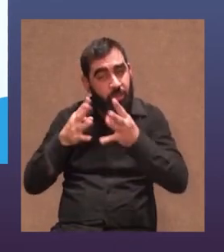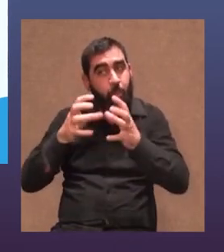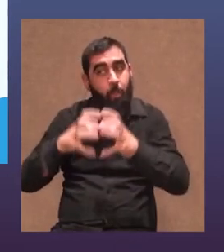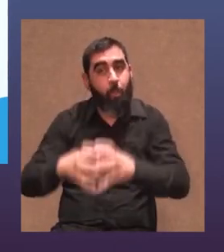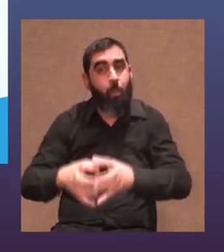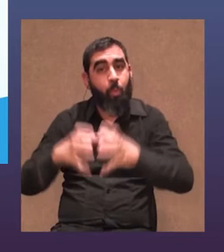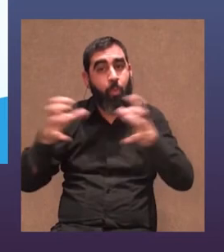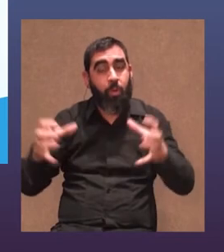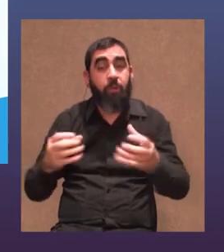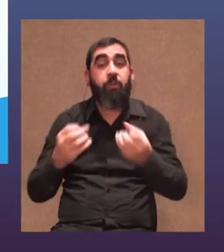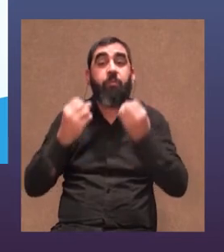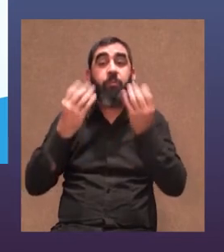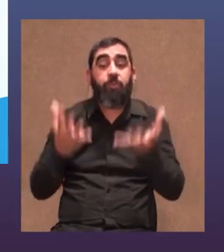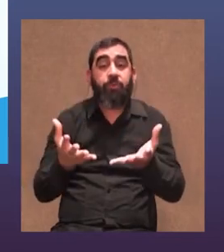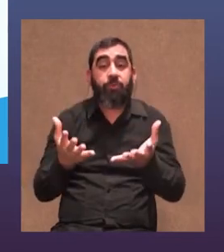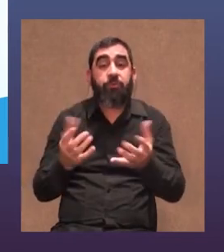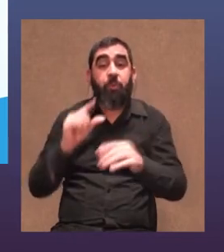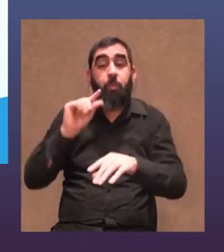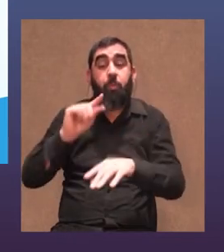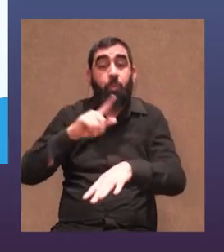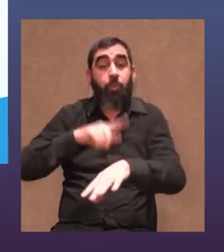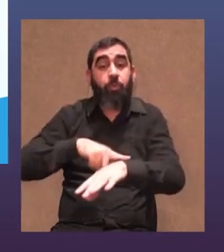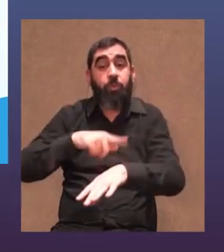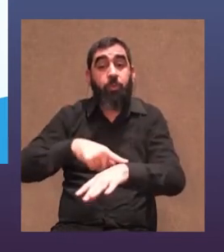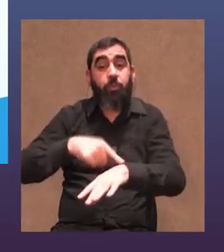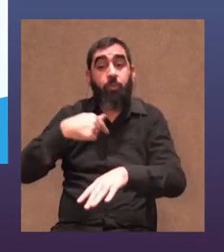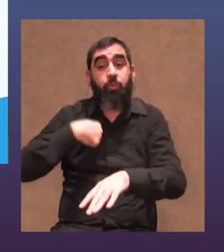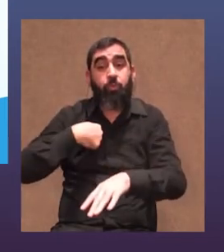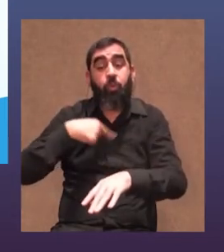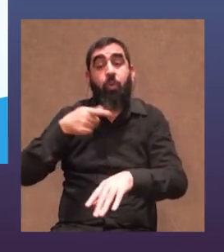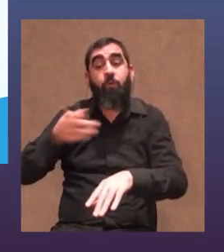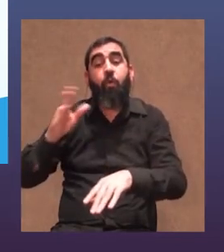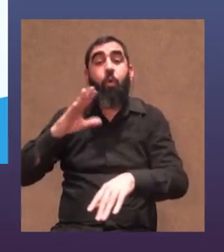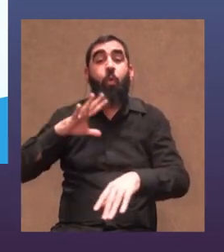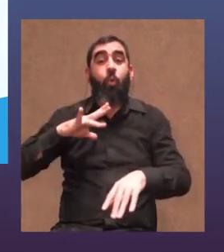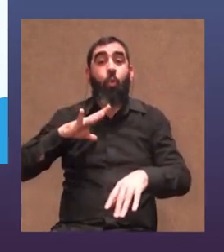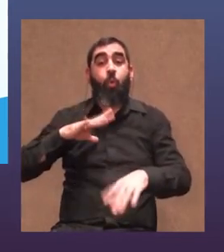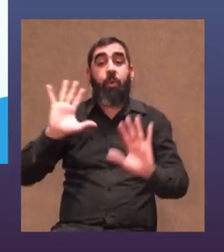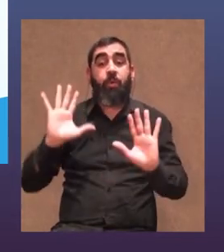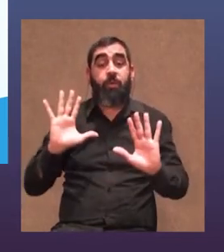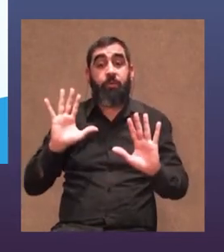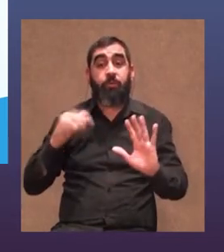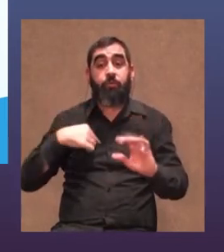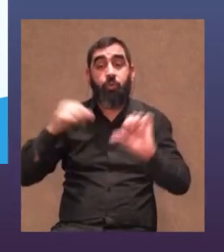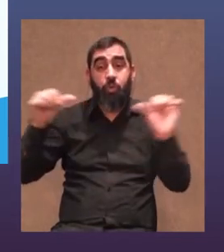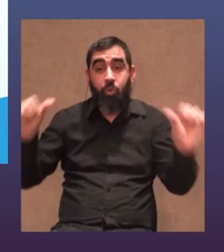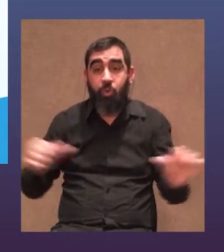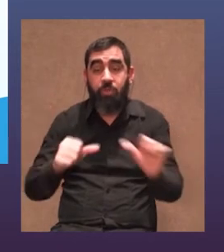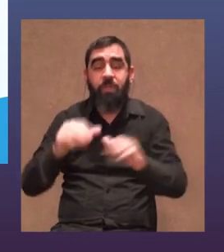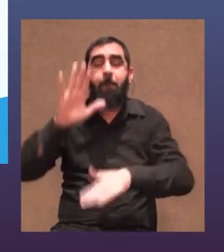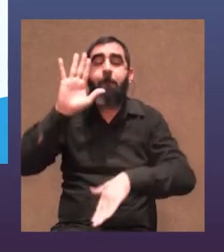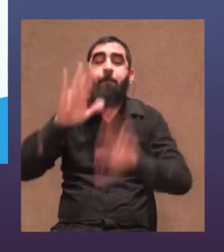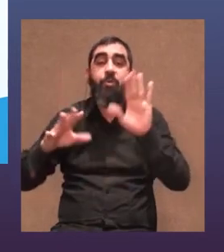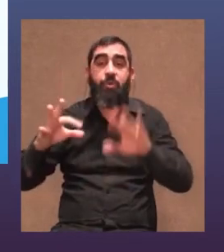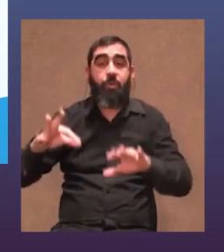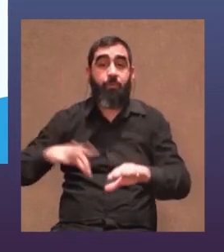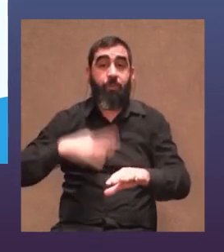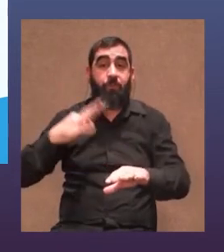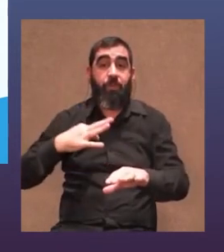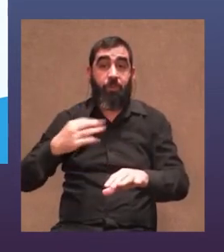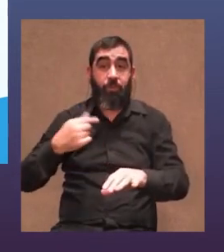porque en poco tiempo yo me voy a tener que jubilar de lo que he hecho la mayor parte de mi vida, que